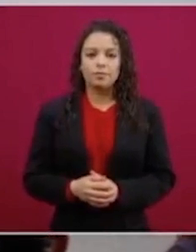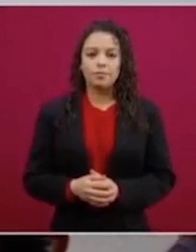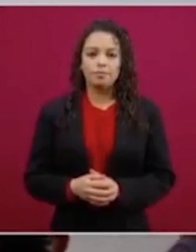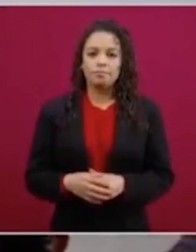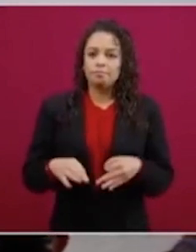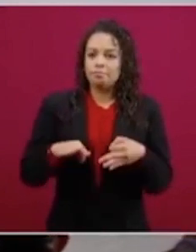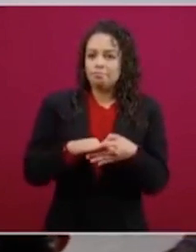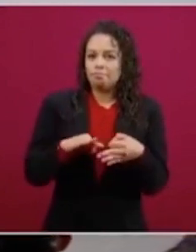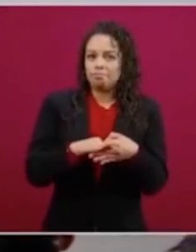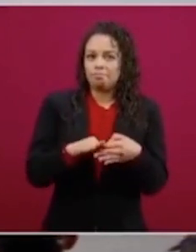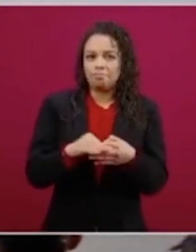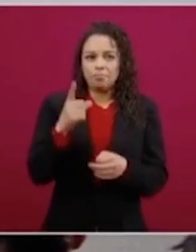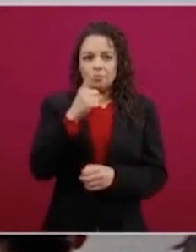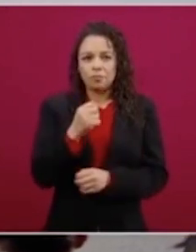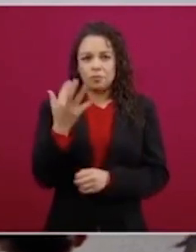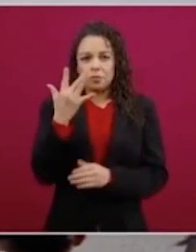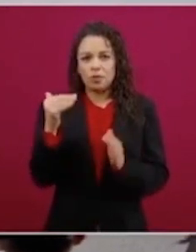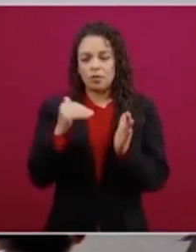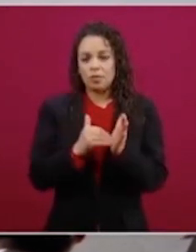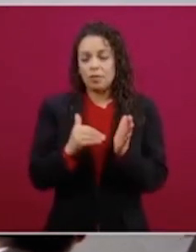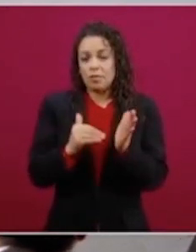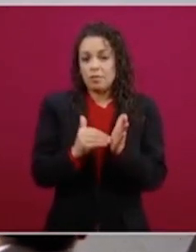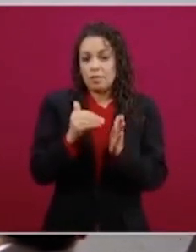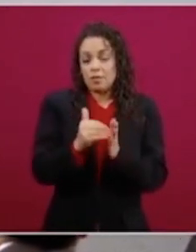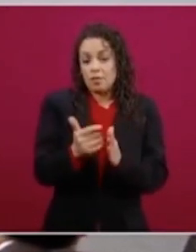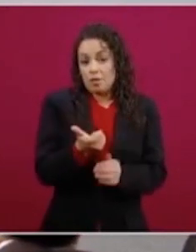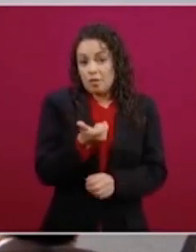alrededor de 150 mil millones de pesos.